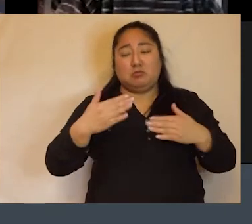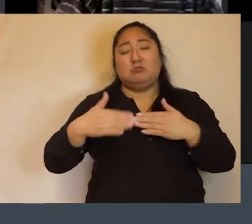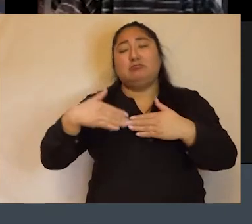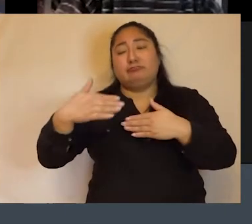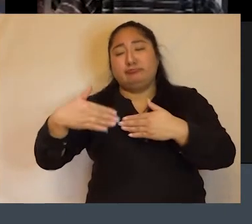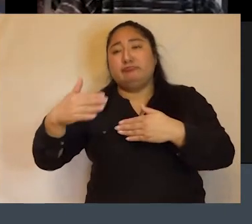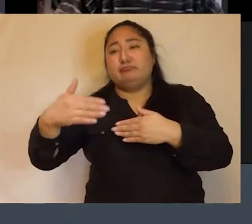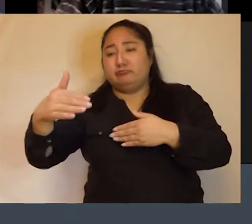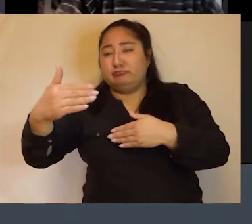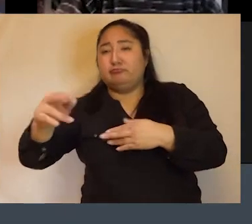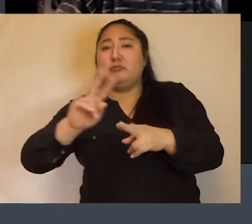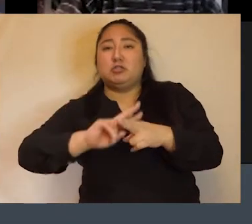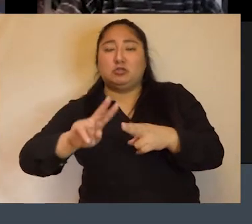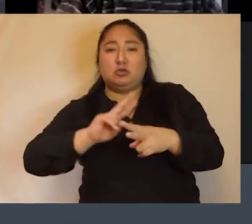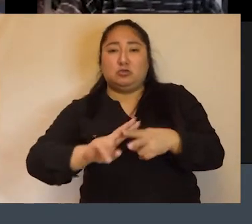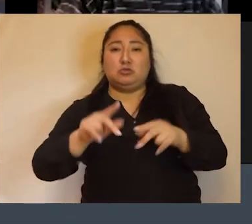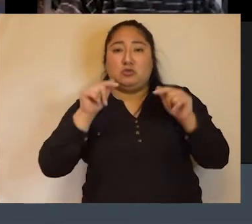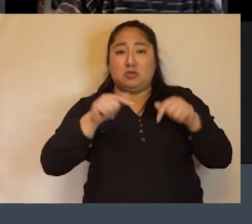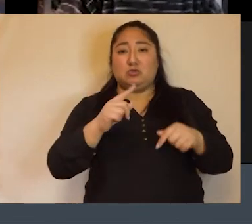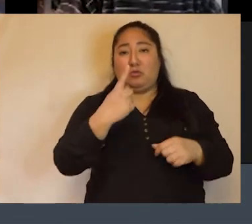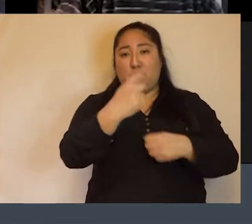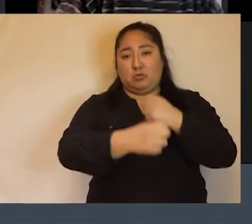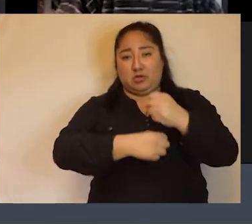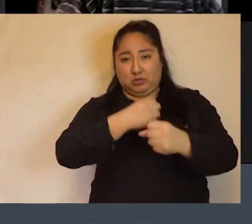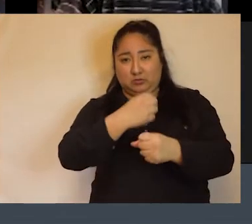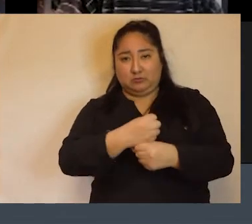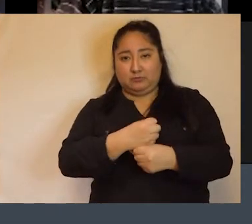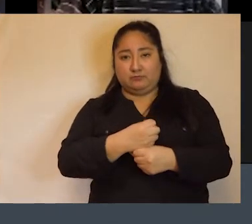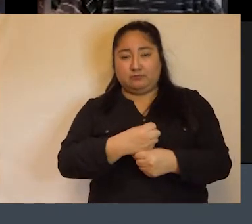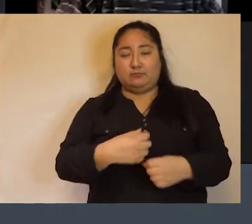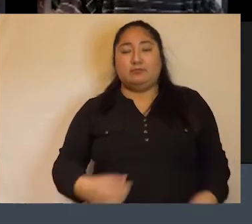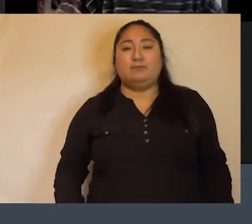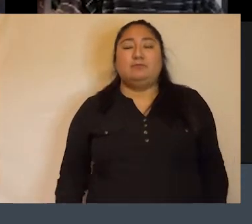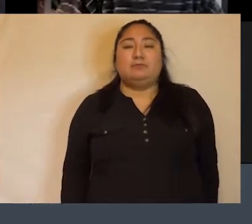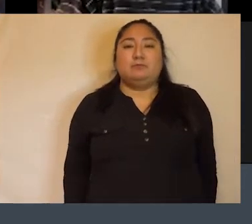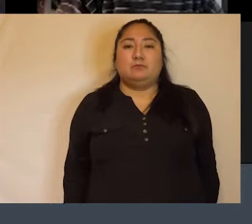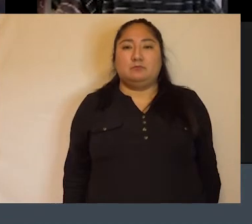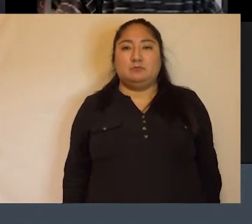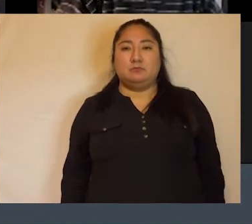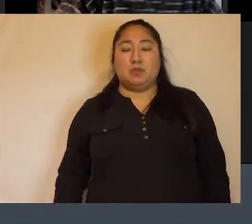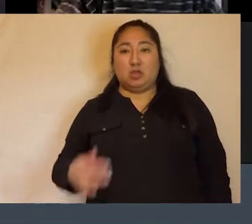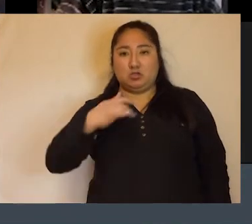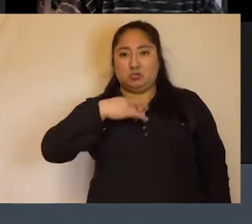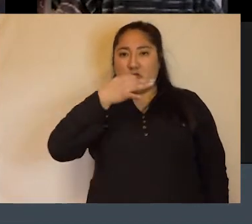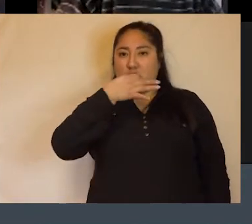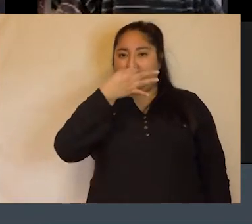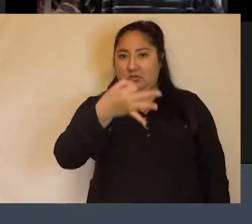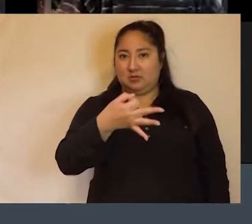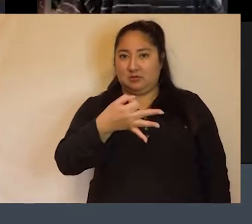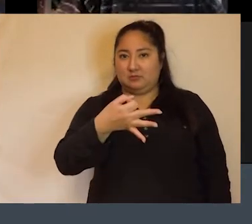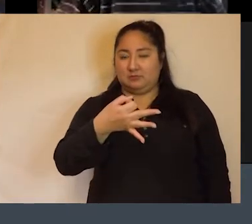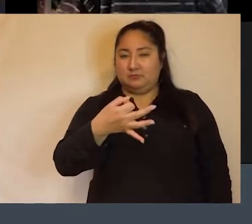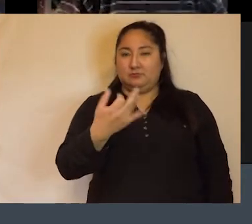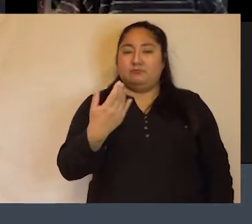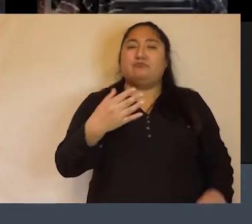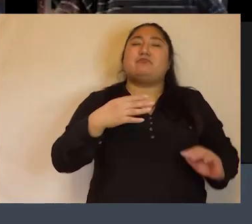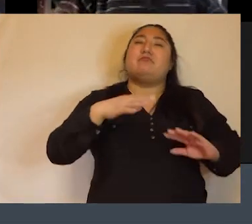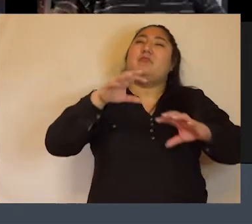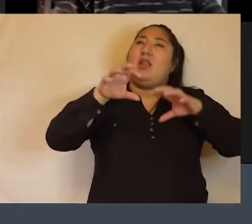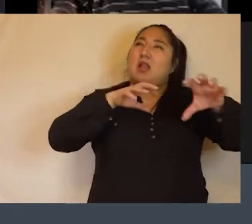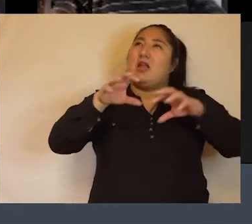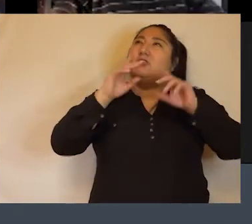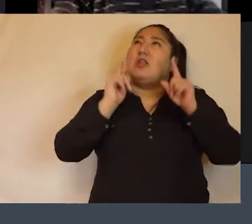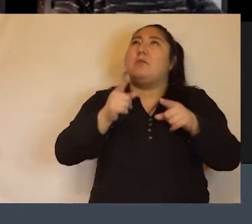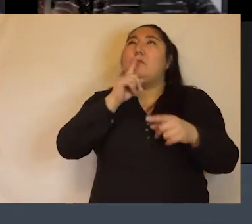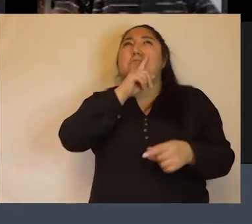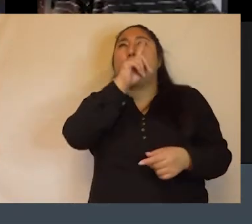se van a ir resolviendo en el camino, que para eso tenemos un año. Les dije que una de las cosas que